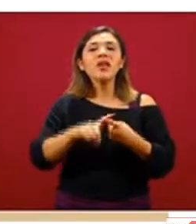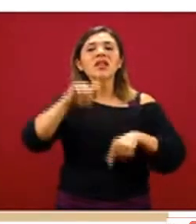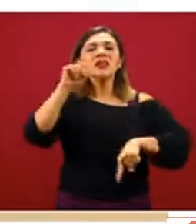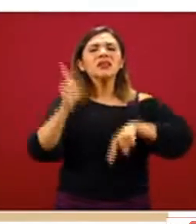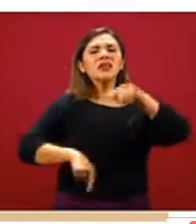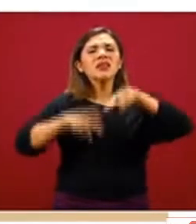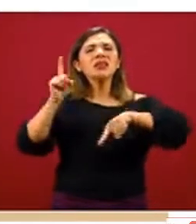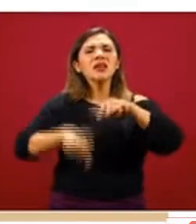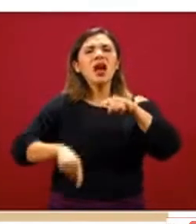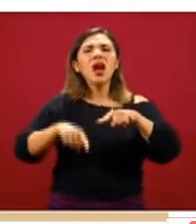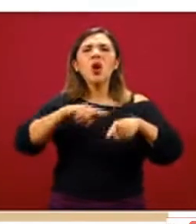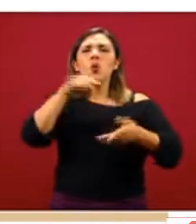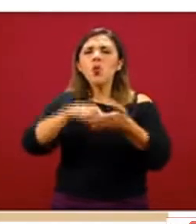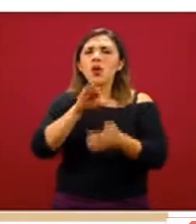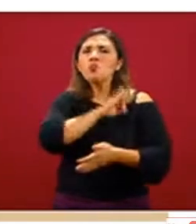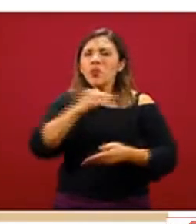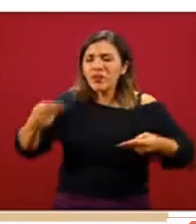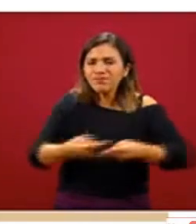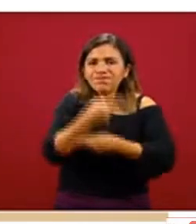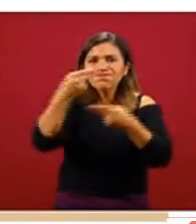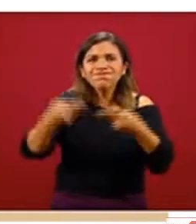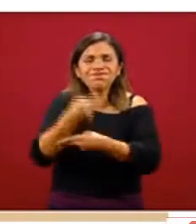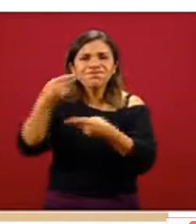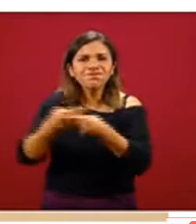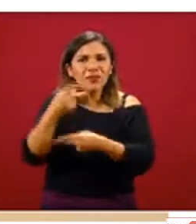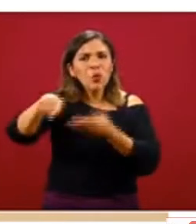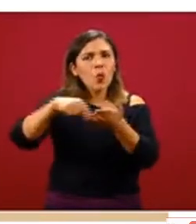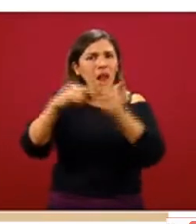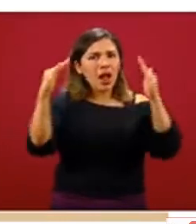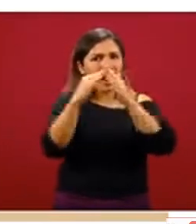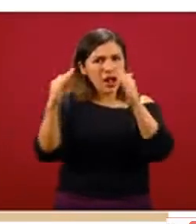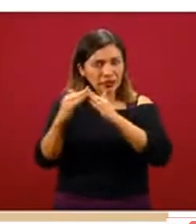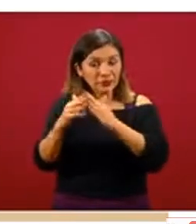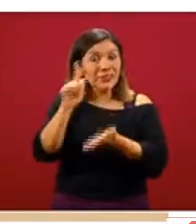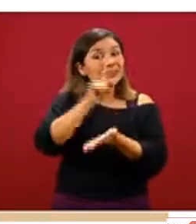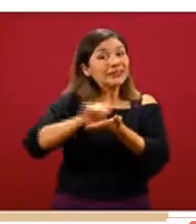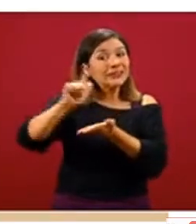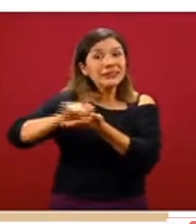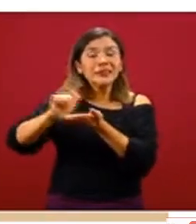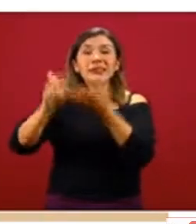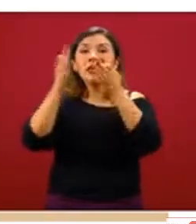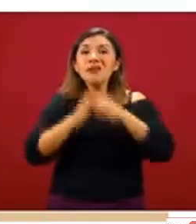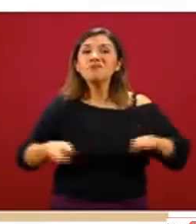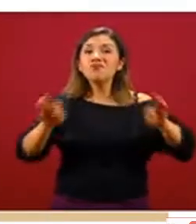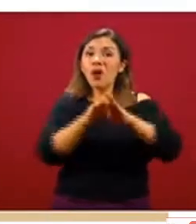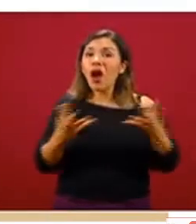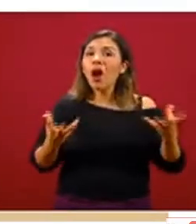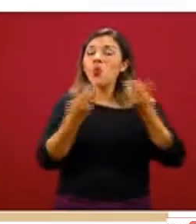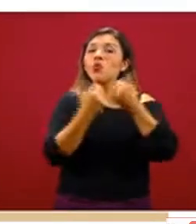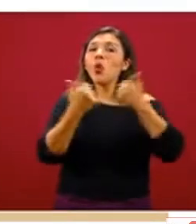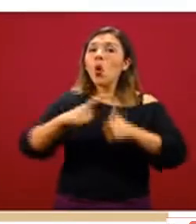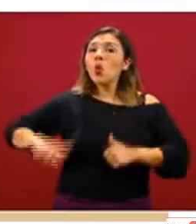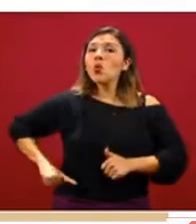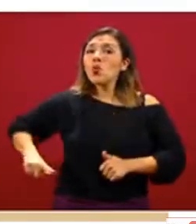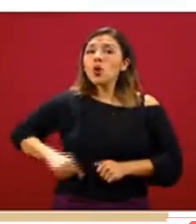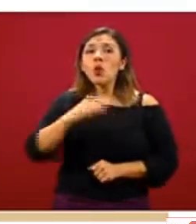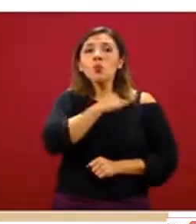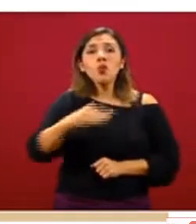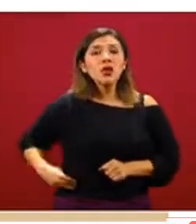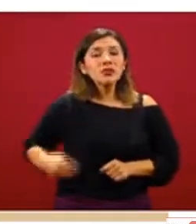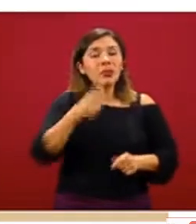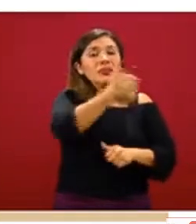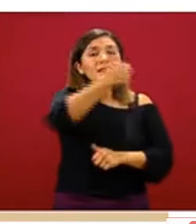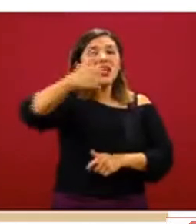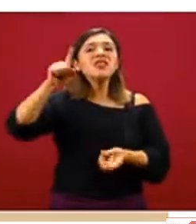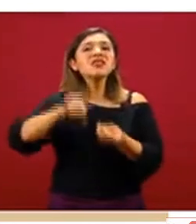criaderos en las viviendas, el saneamiento básico, por eso el trabajo tan relevante de hacer junto con gobiernos municipales y los responsables